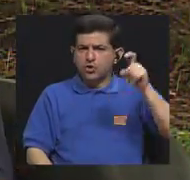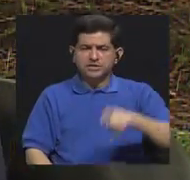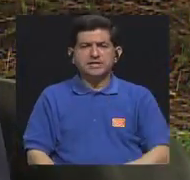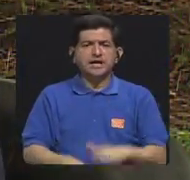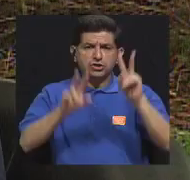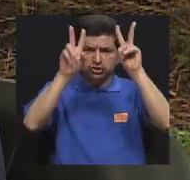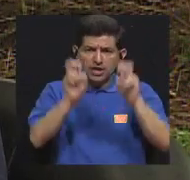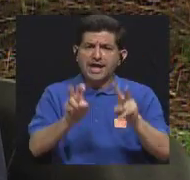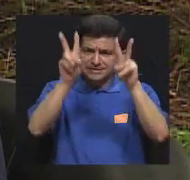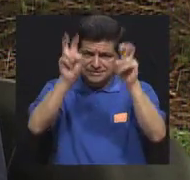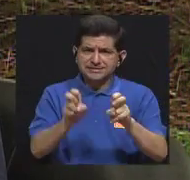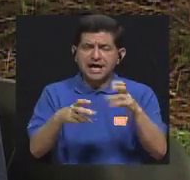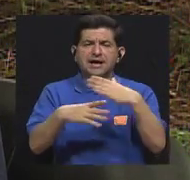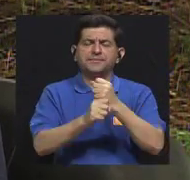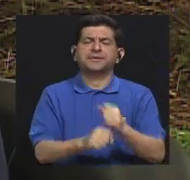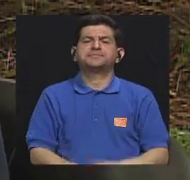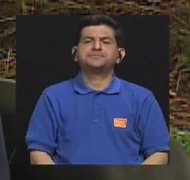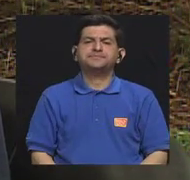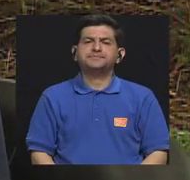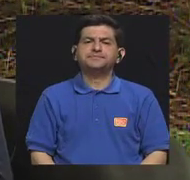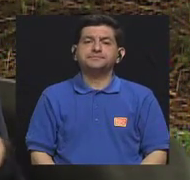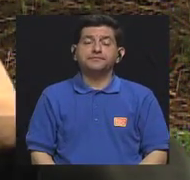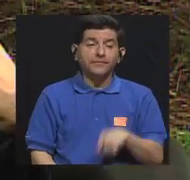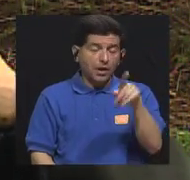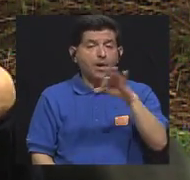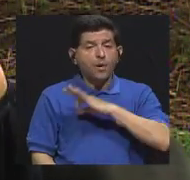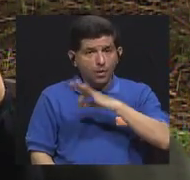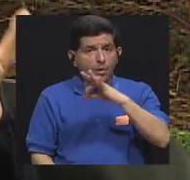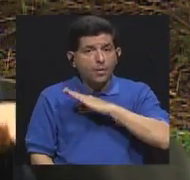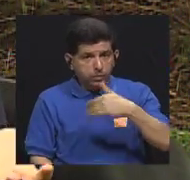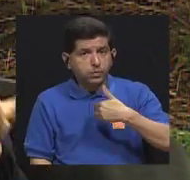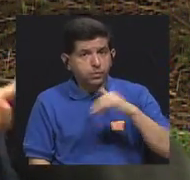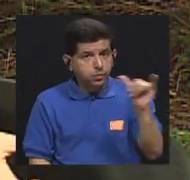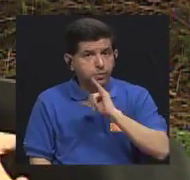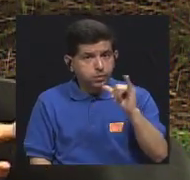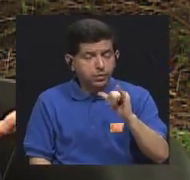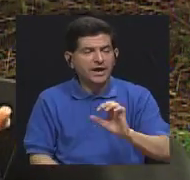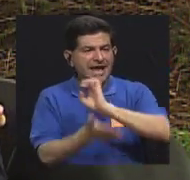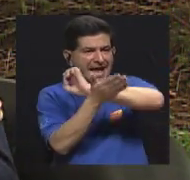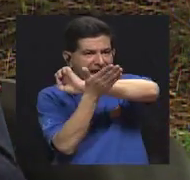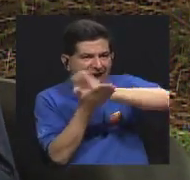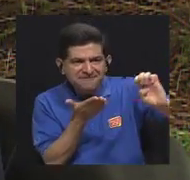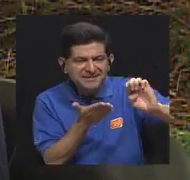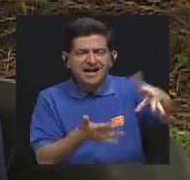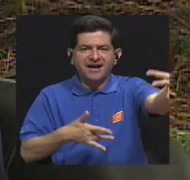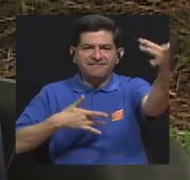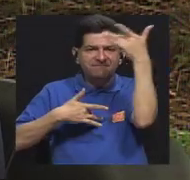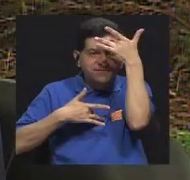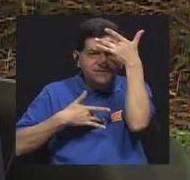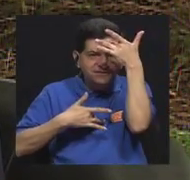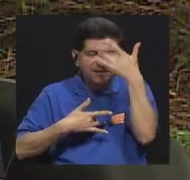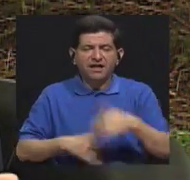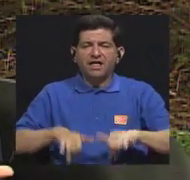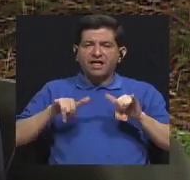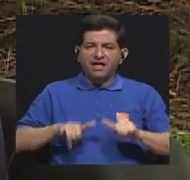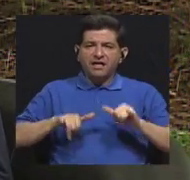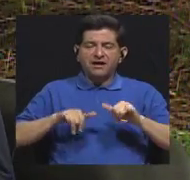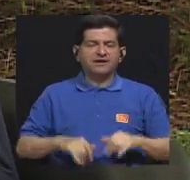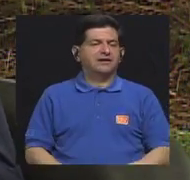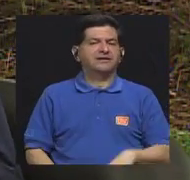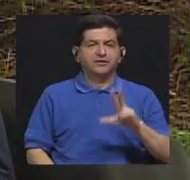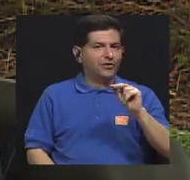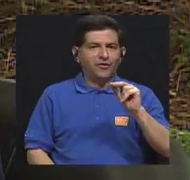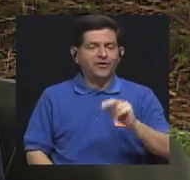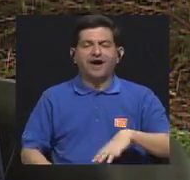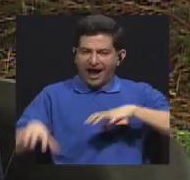no necesariamente tienen que hacer exámenes. Y esto, lo beneficioso que tiene también es que evitamos patologías al estar todo